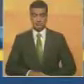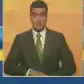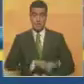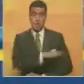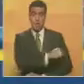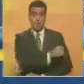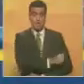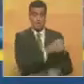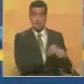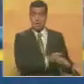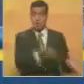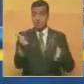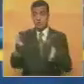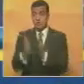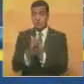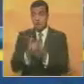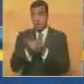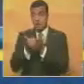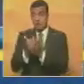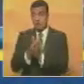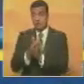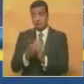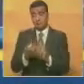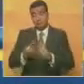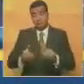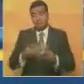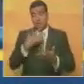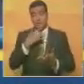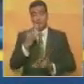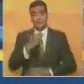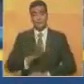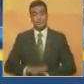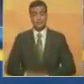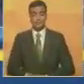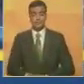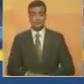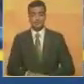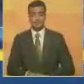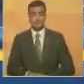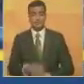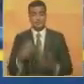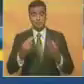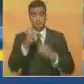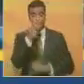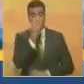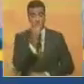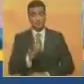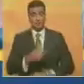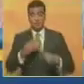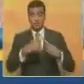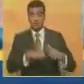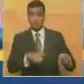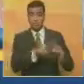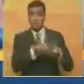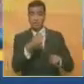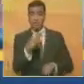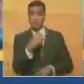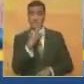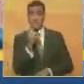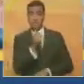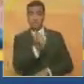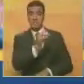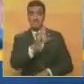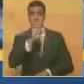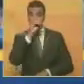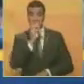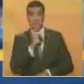el hospital Miguel Pérez Carreño, y un hecho de sangre pues muy lamentable. En otro suceso, dos jóvenes de 16